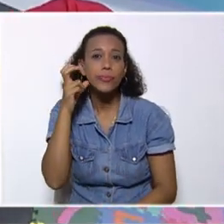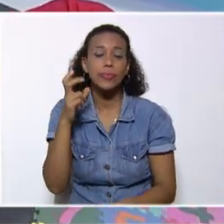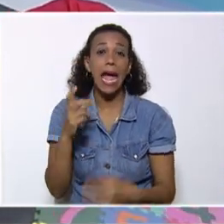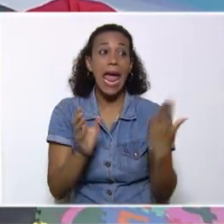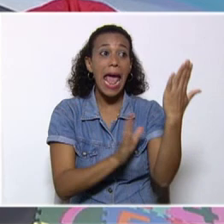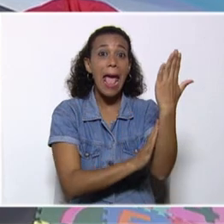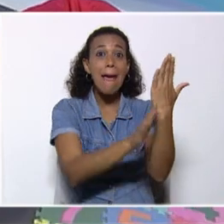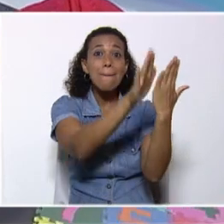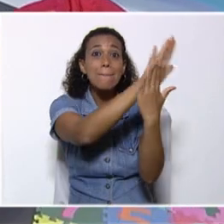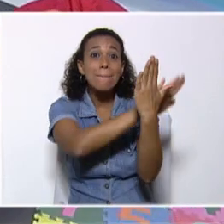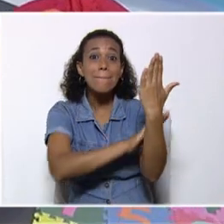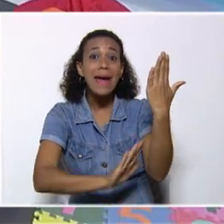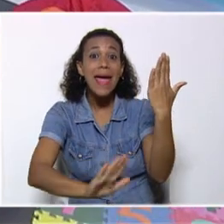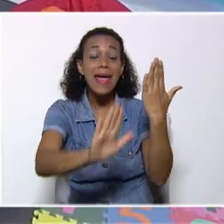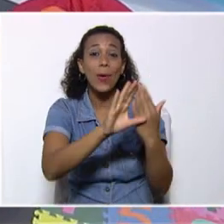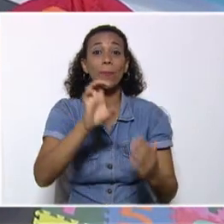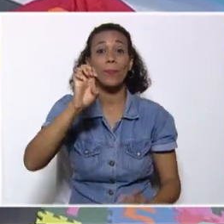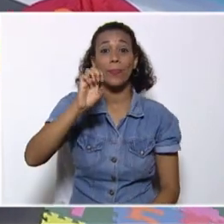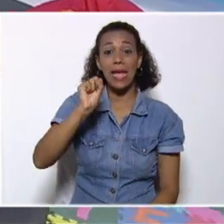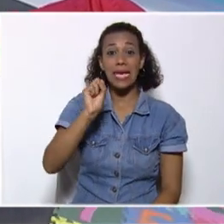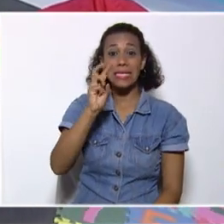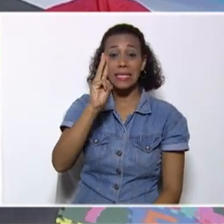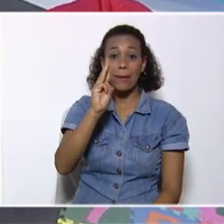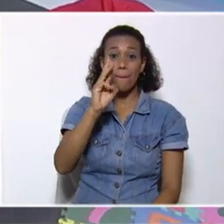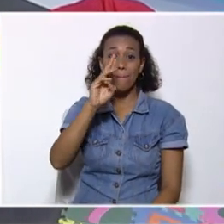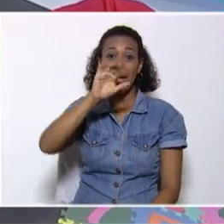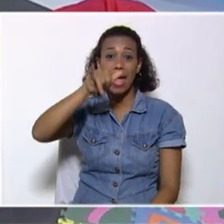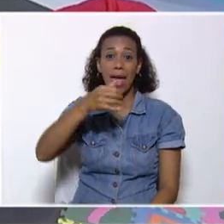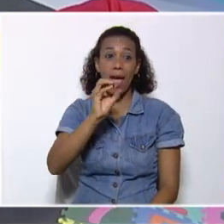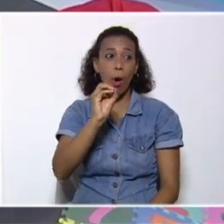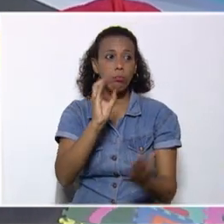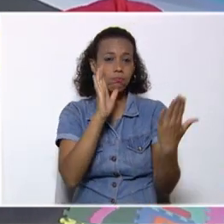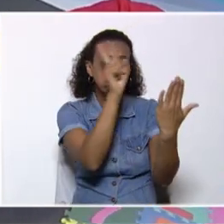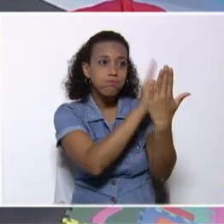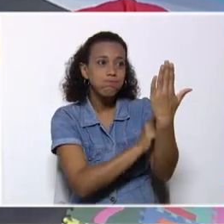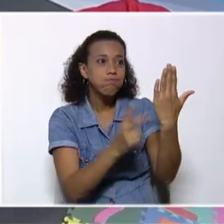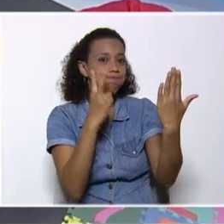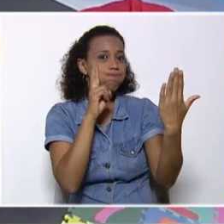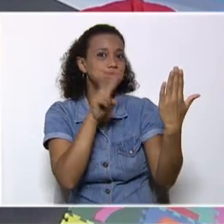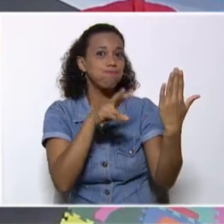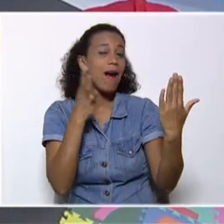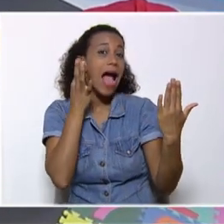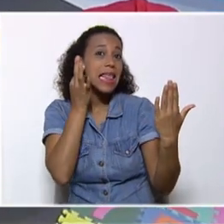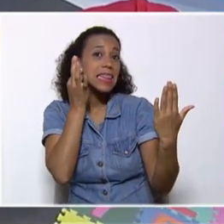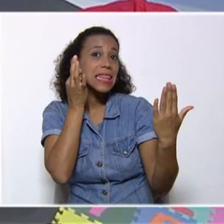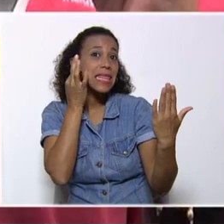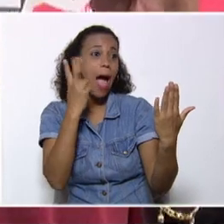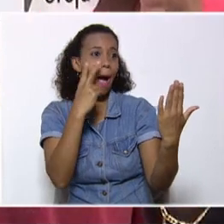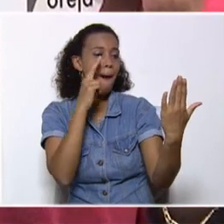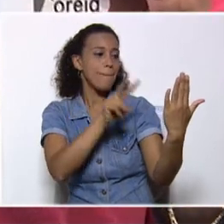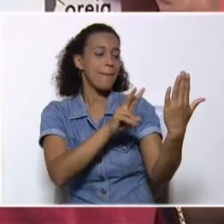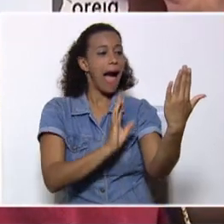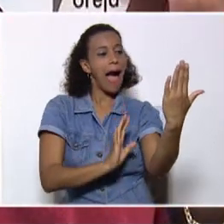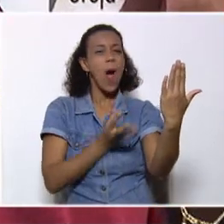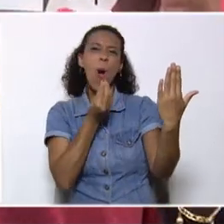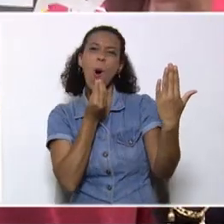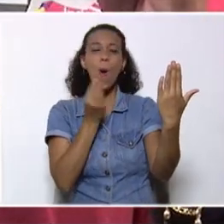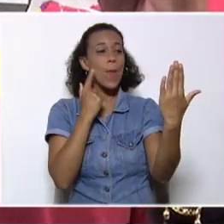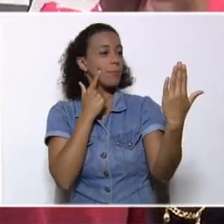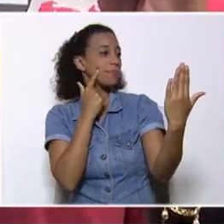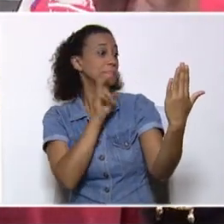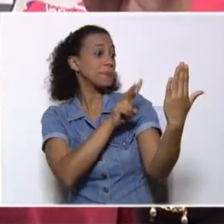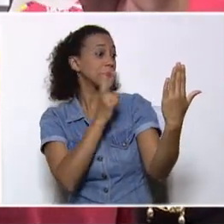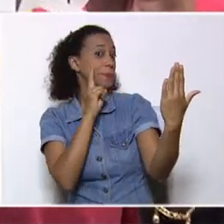es importante. Acá pueden observar cómo una niña se mira en el espejo